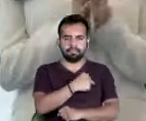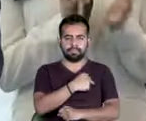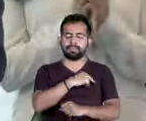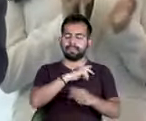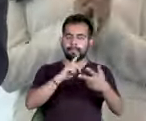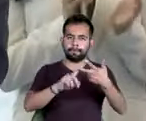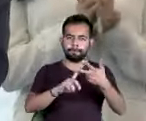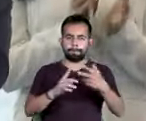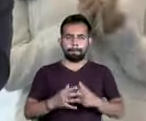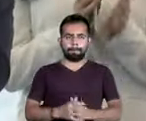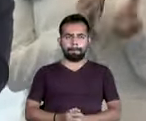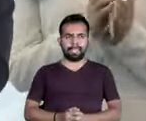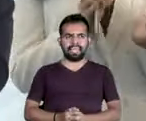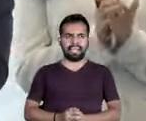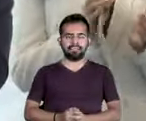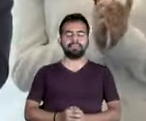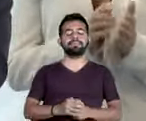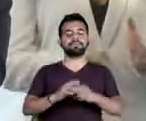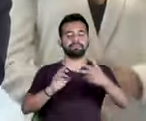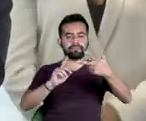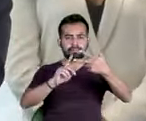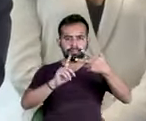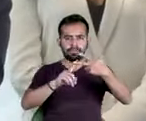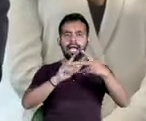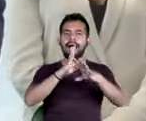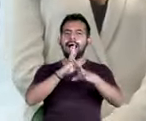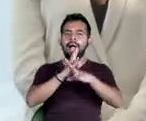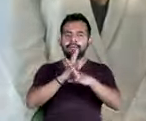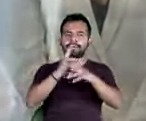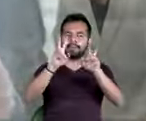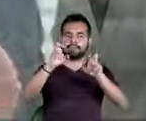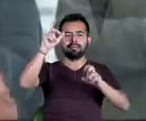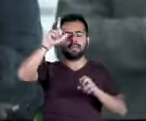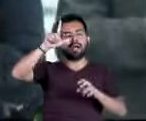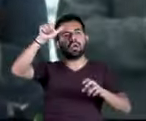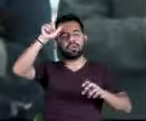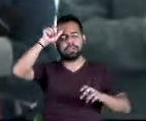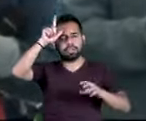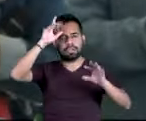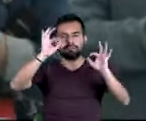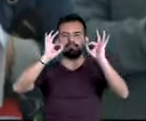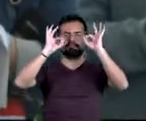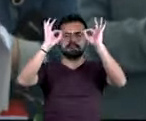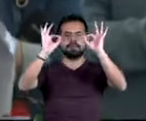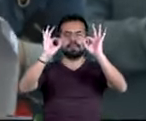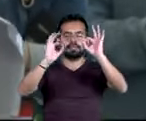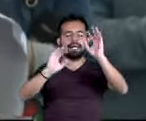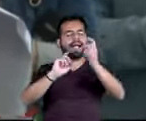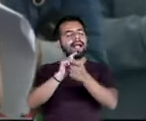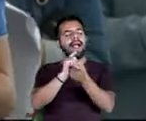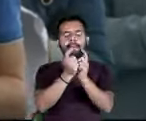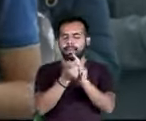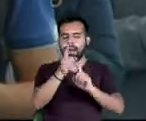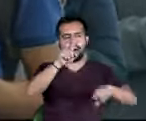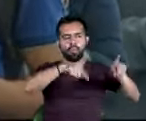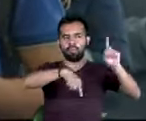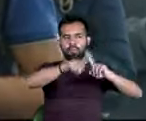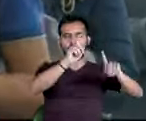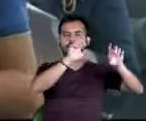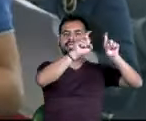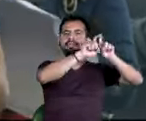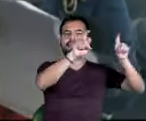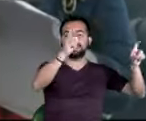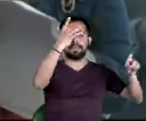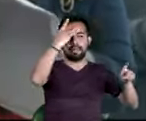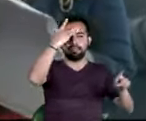segundo y lo tercero que habla de estas lógicas de optimizaciones es que hay que cambiar la forma de gestión de algunas empresas. No puede ser